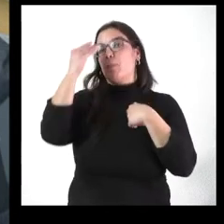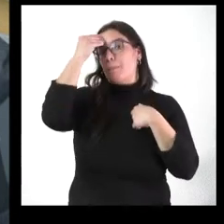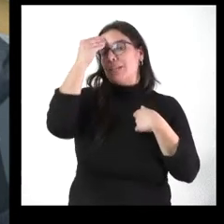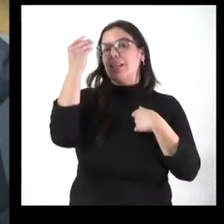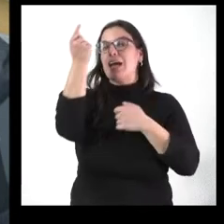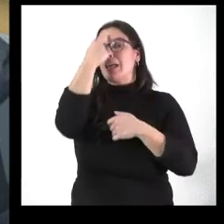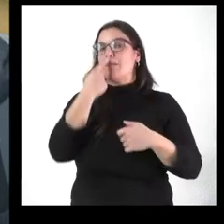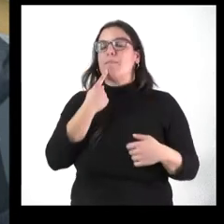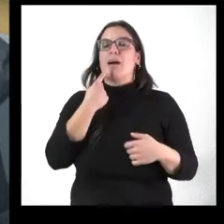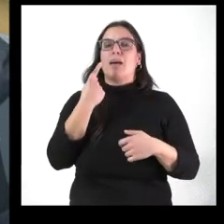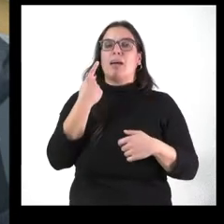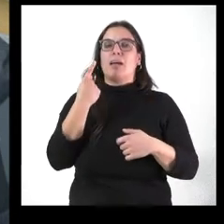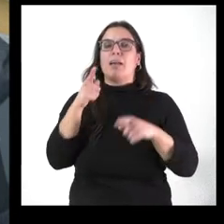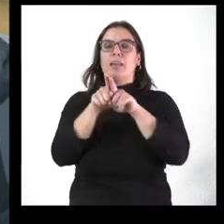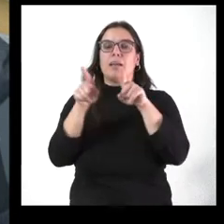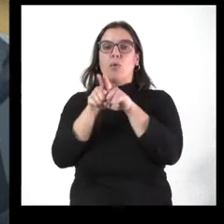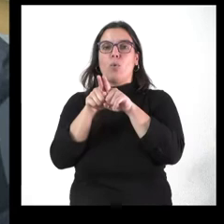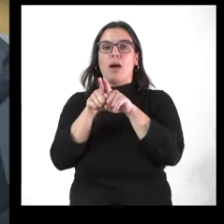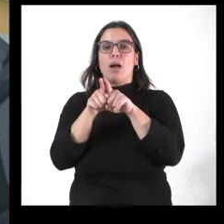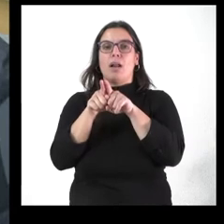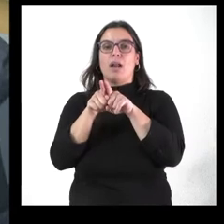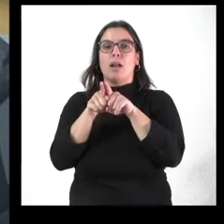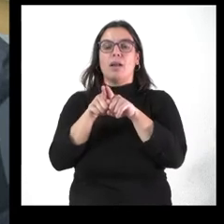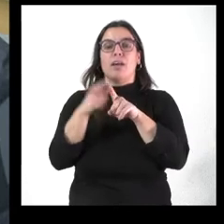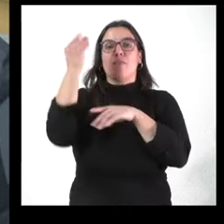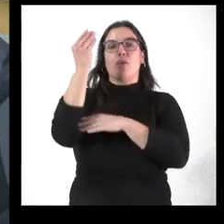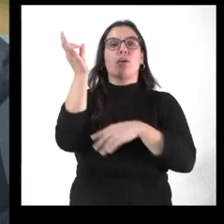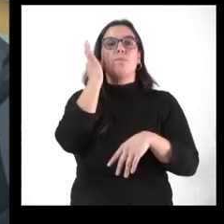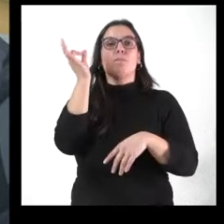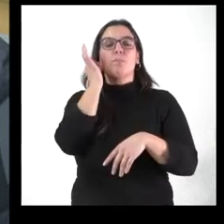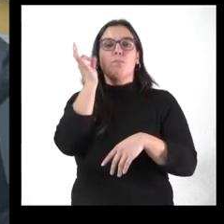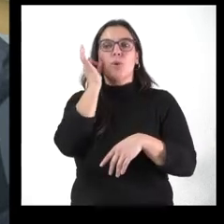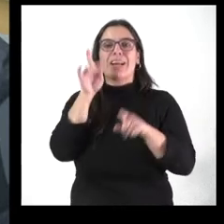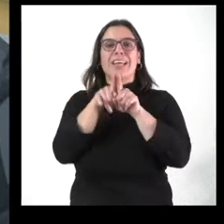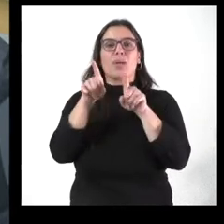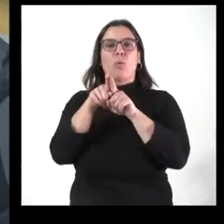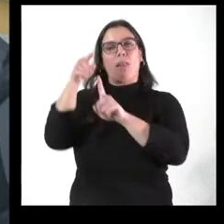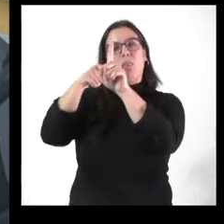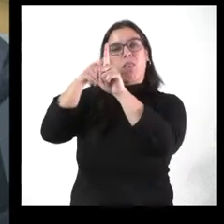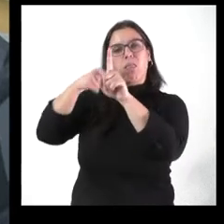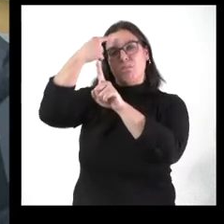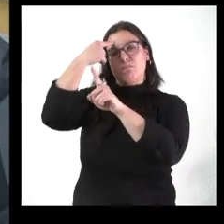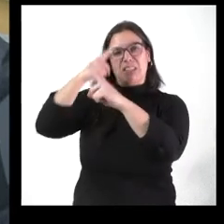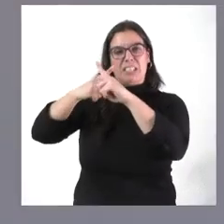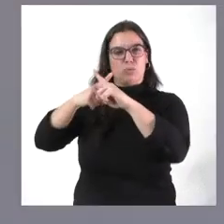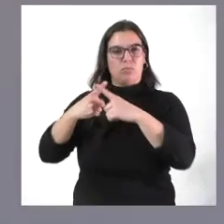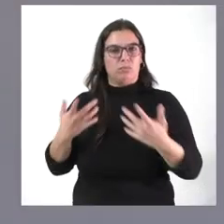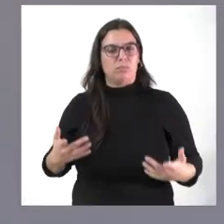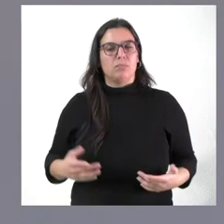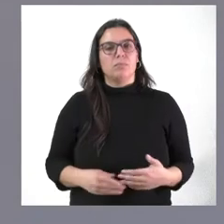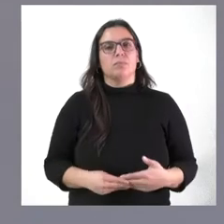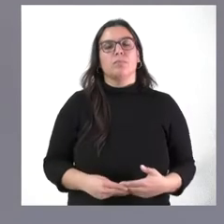se ha sexualizado en la misma la figura de la mujer que opinaron un poco sobre estos asuntos gracias